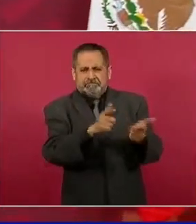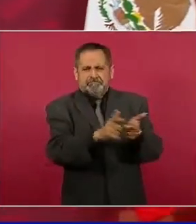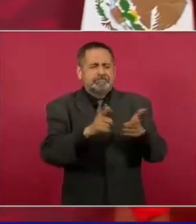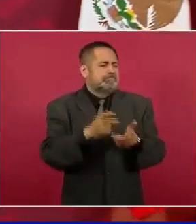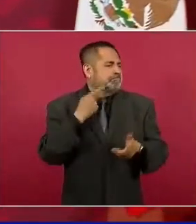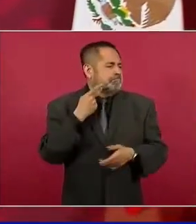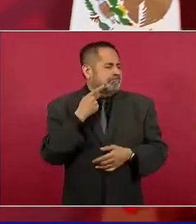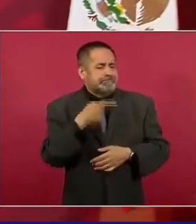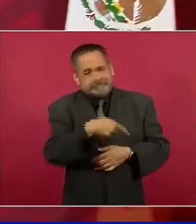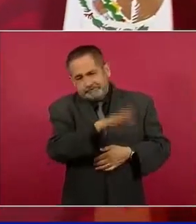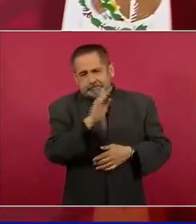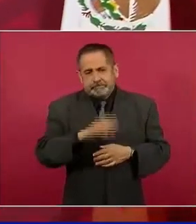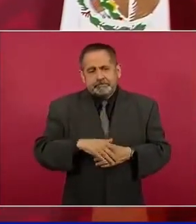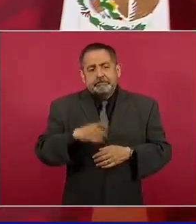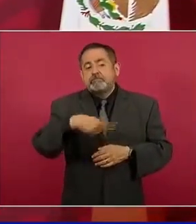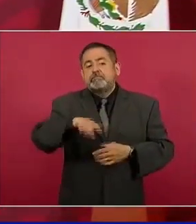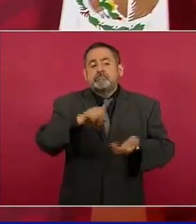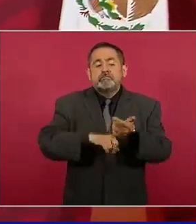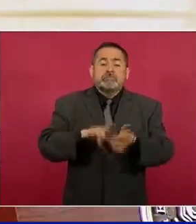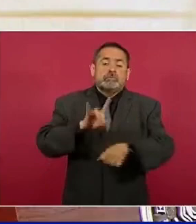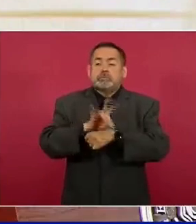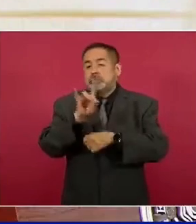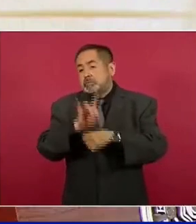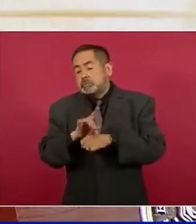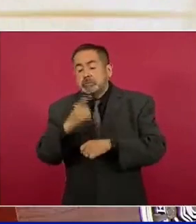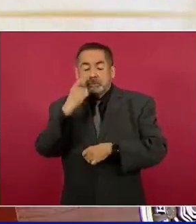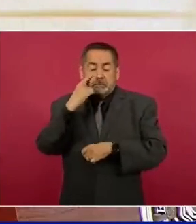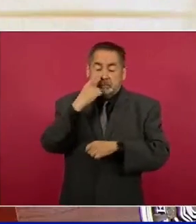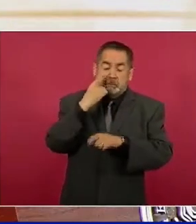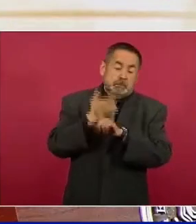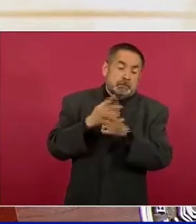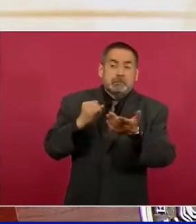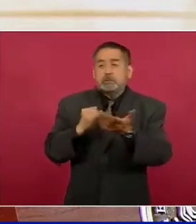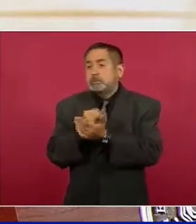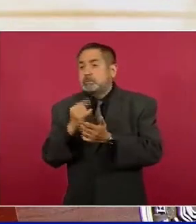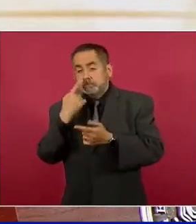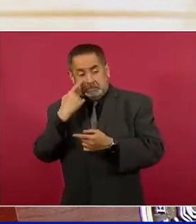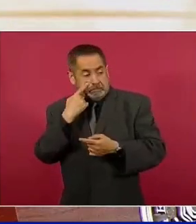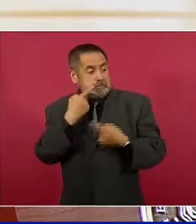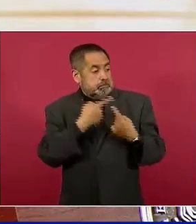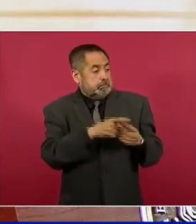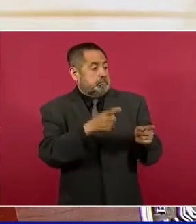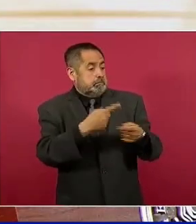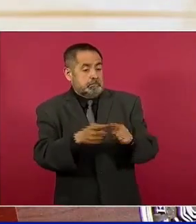para simular de que había democracia en México.